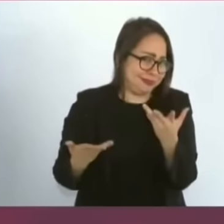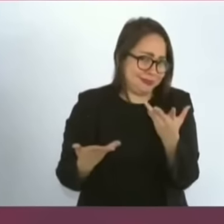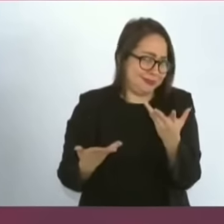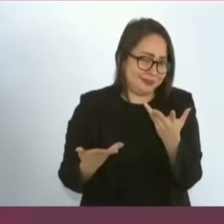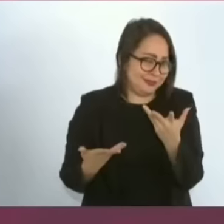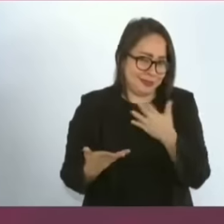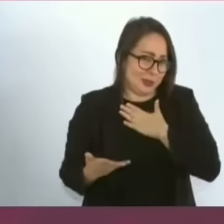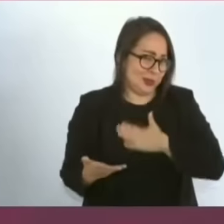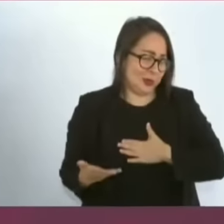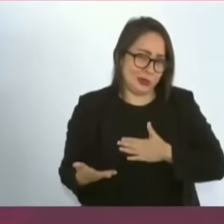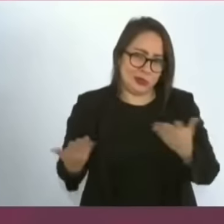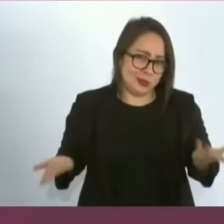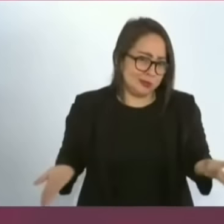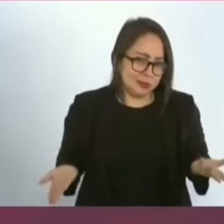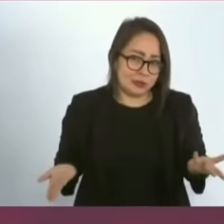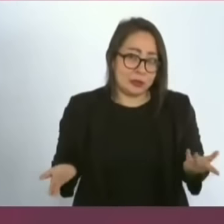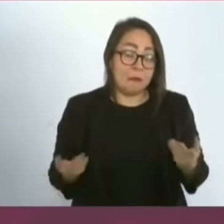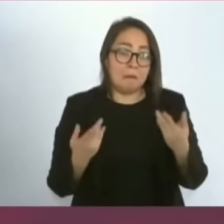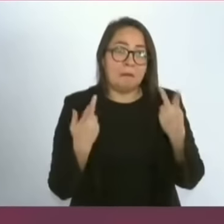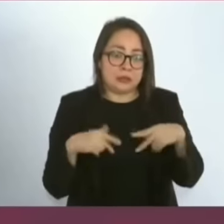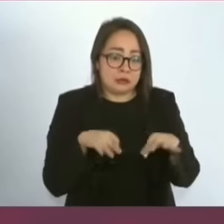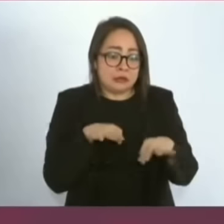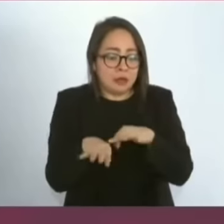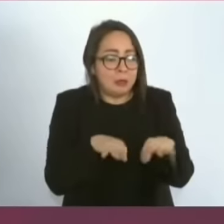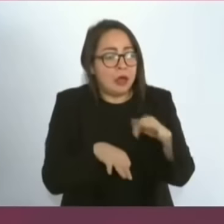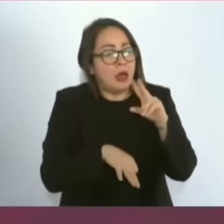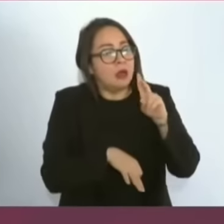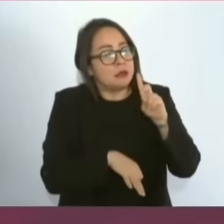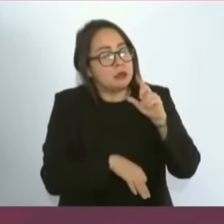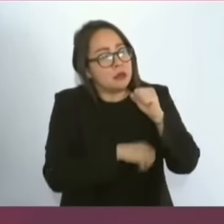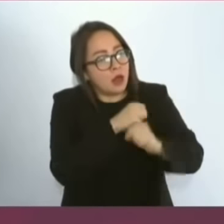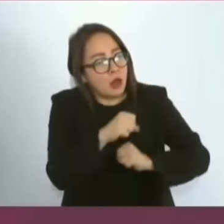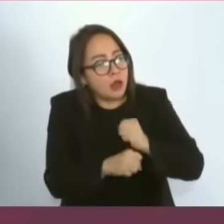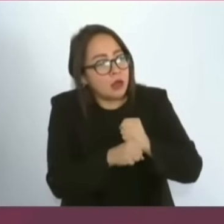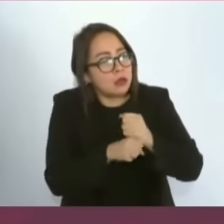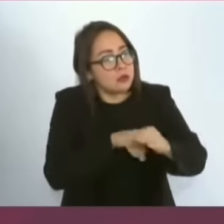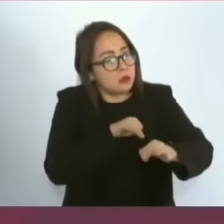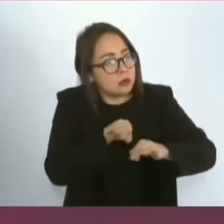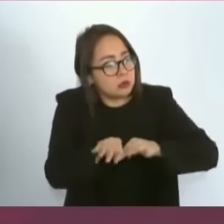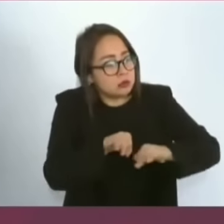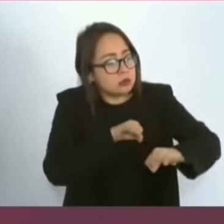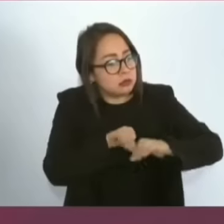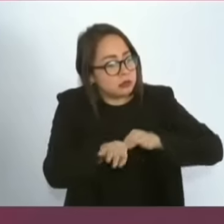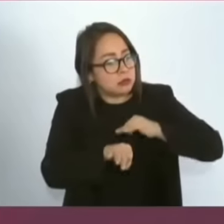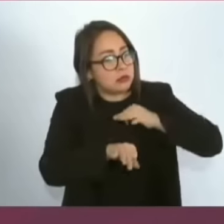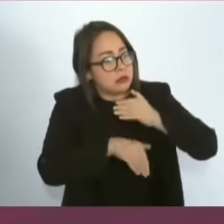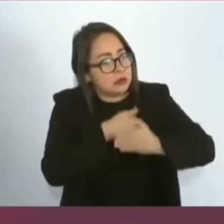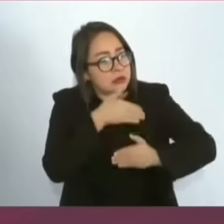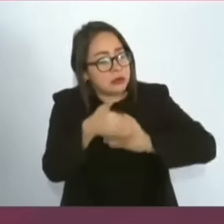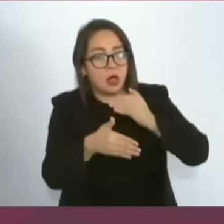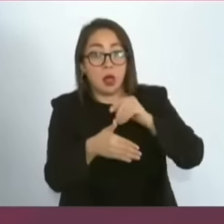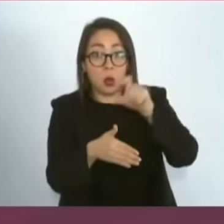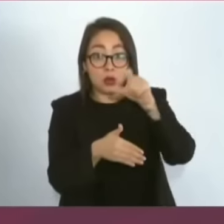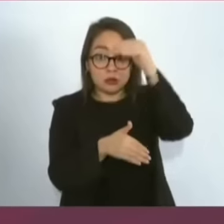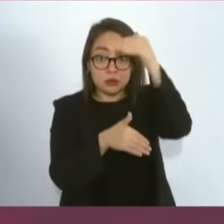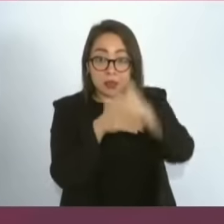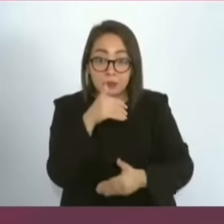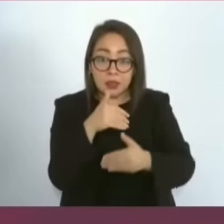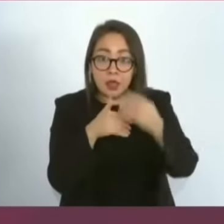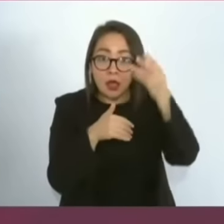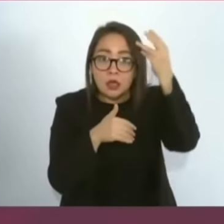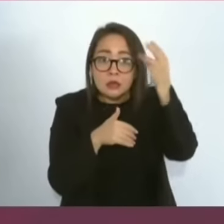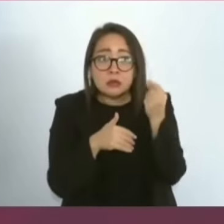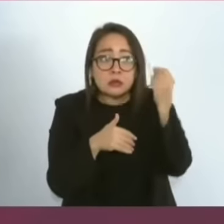un trabajador después de 30 años de estar laborando, cuando termina ni siquiera